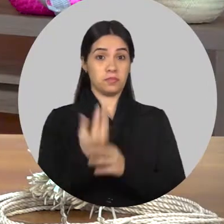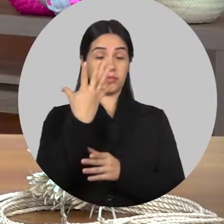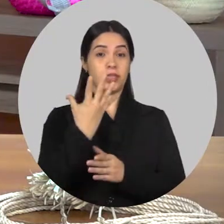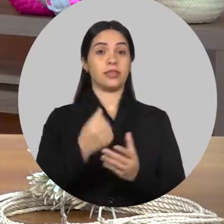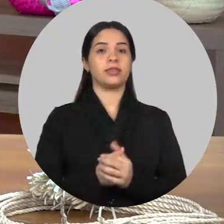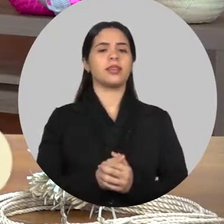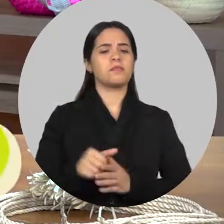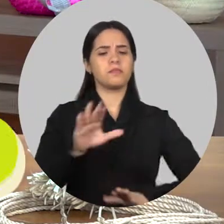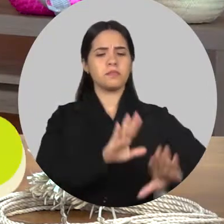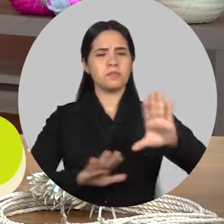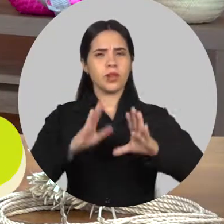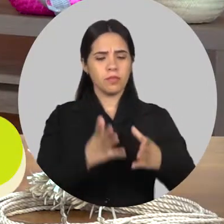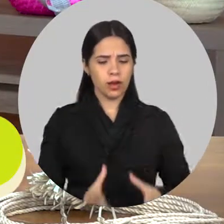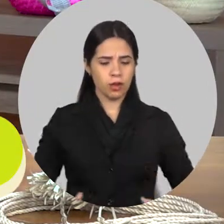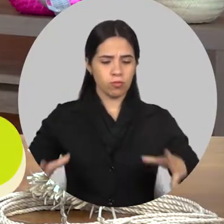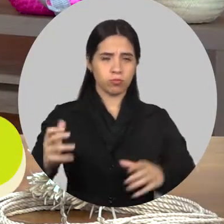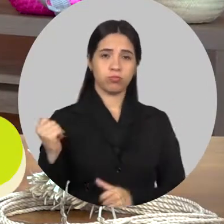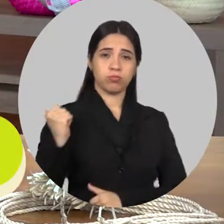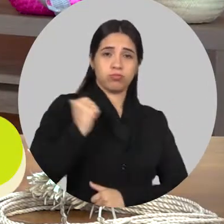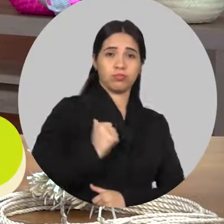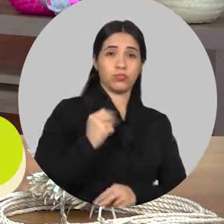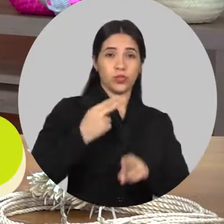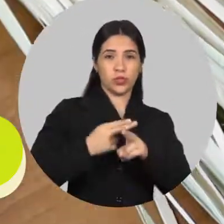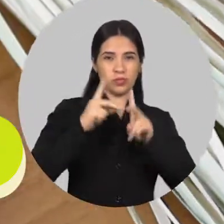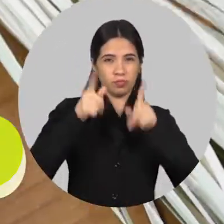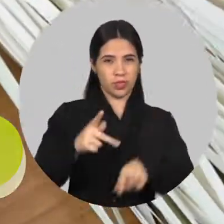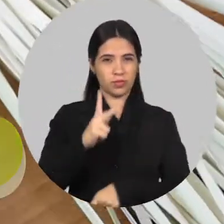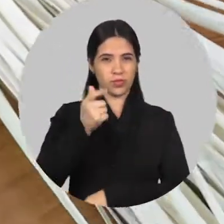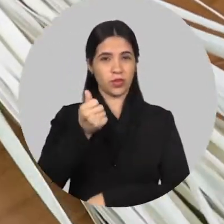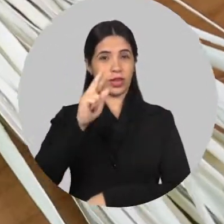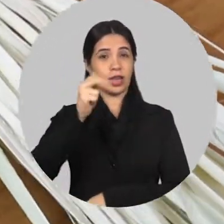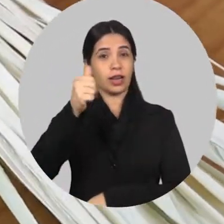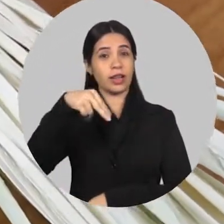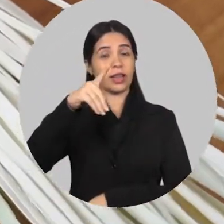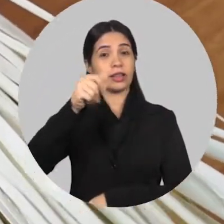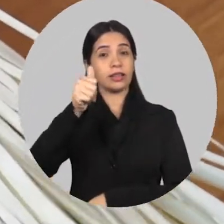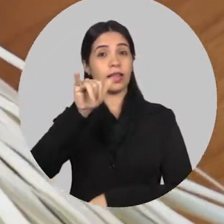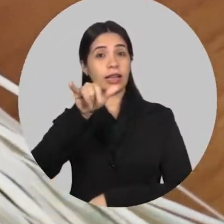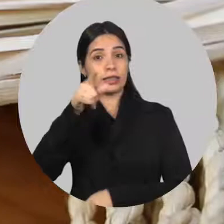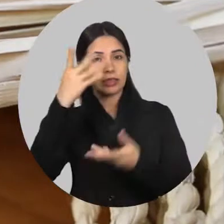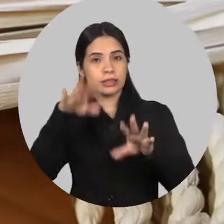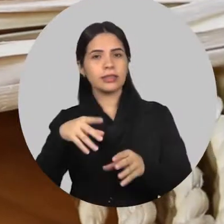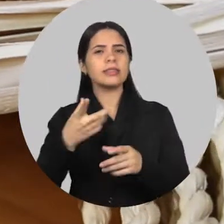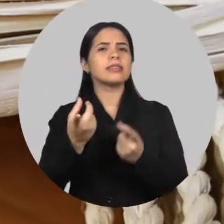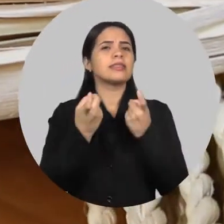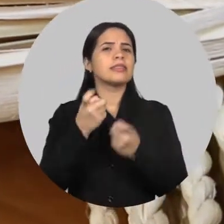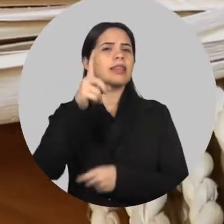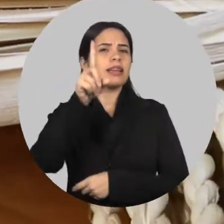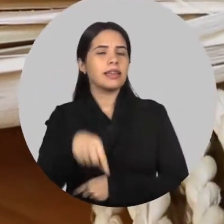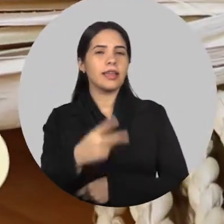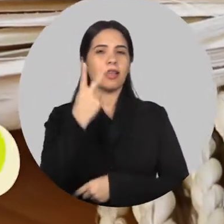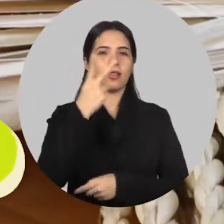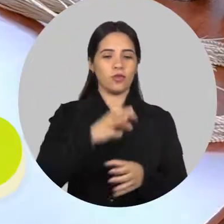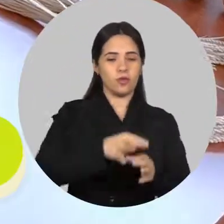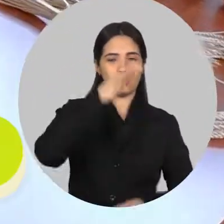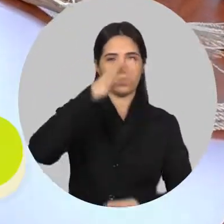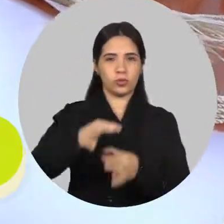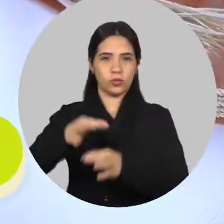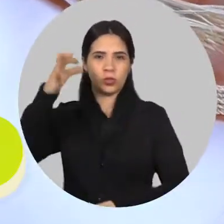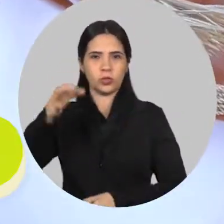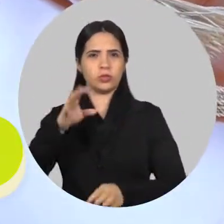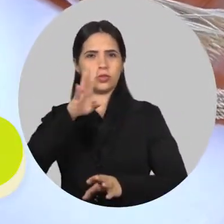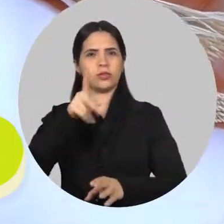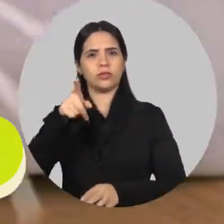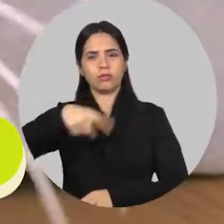Comenzamos. Para elaborar un bolso en Carandal necesitamos específicamente dos hojas de Carandal.